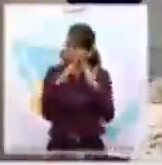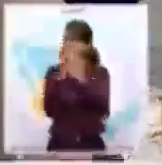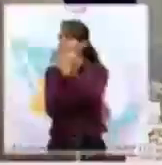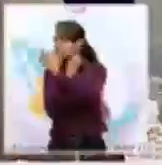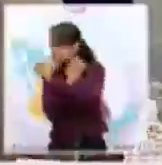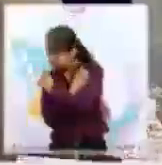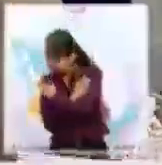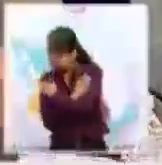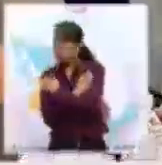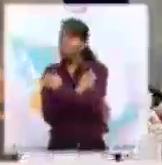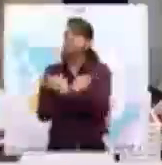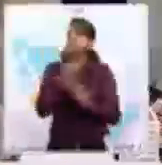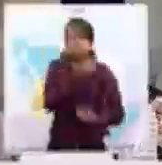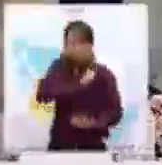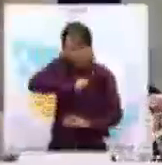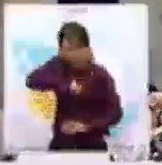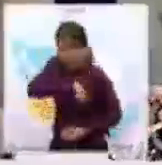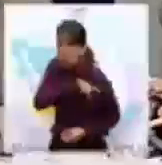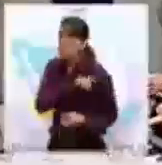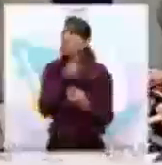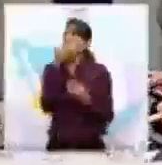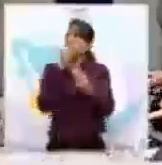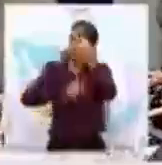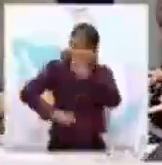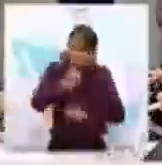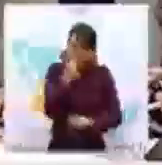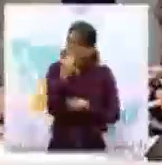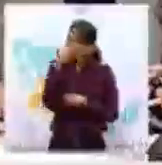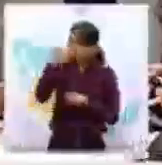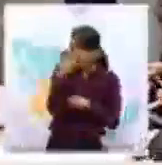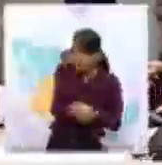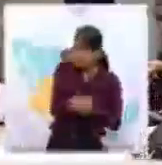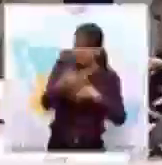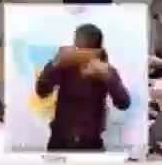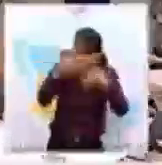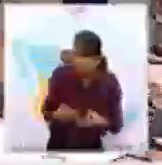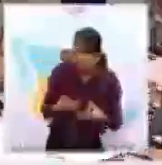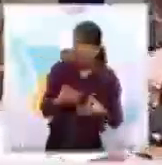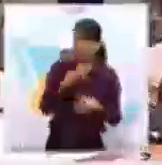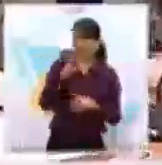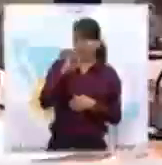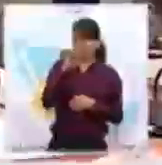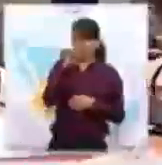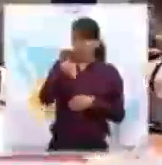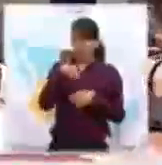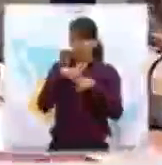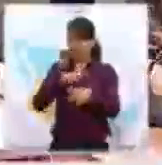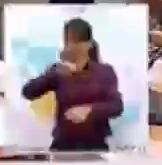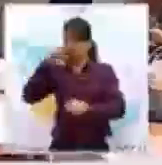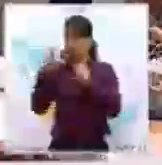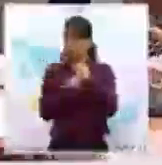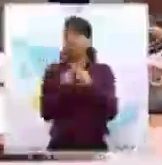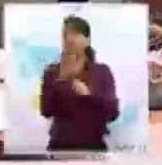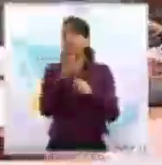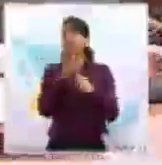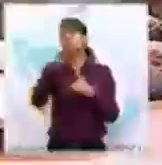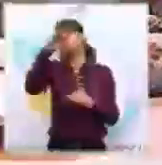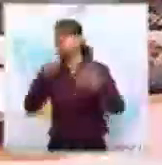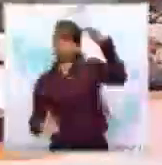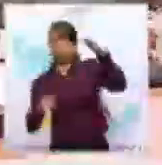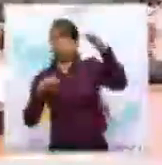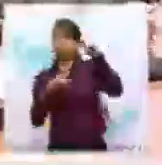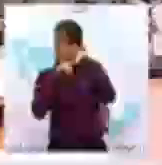ve una importantísima creación, donde sí sigue siendo un país desigual, se acortan las desigualdades, pero no es un